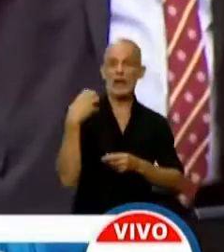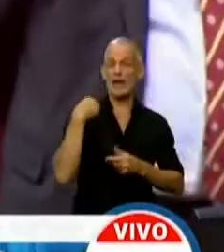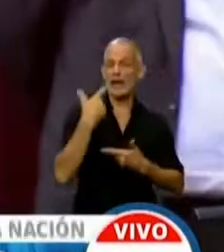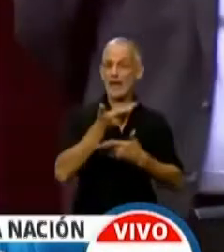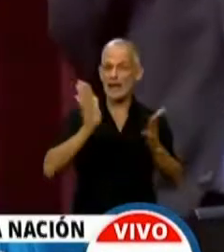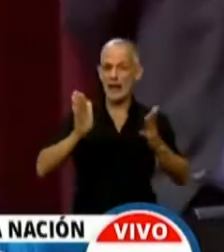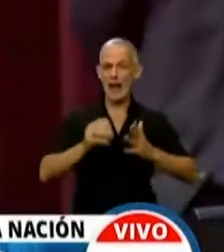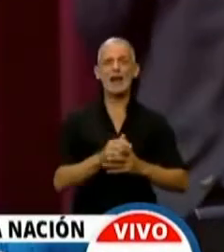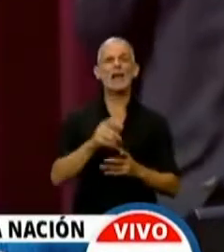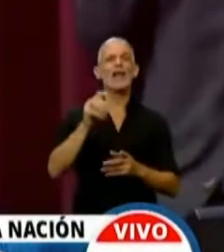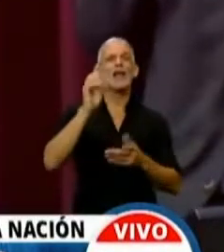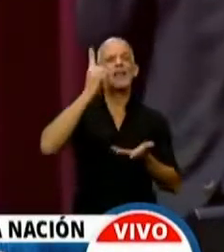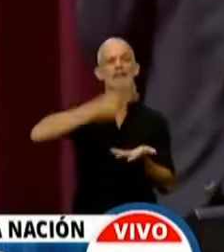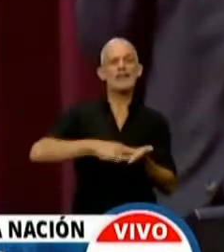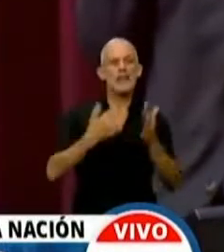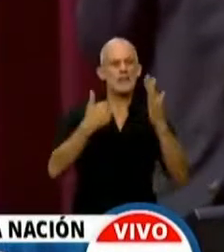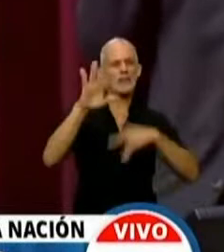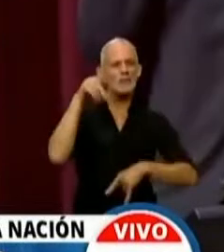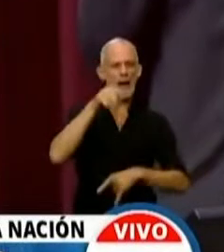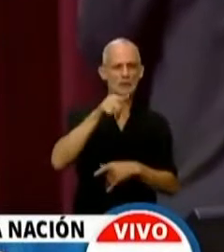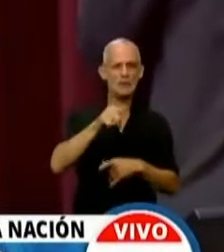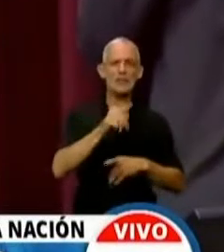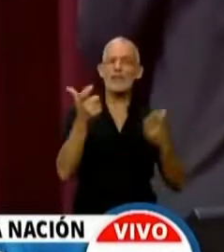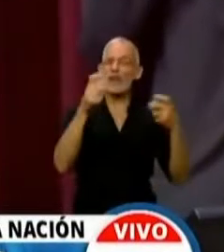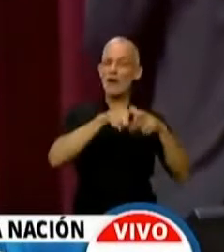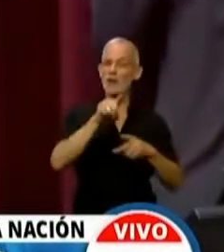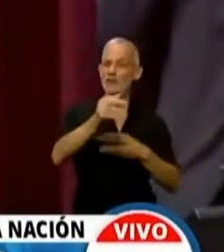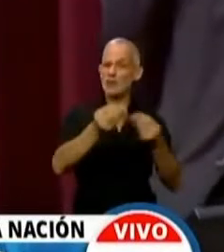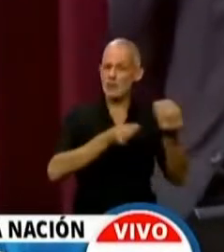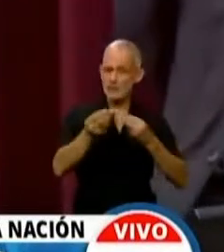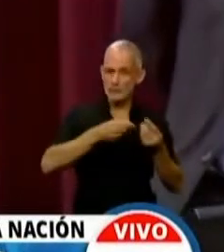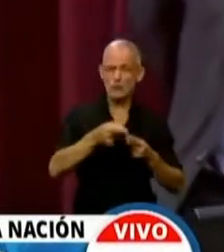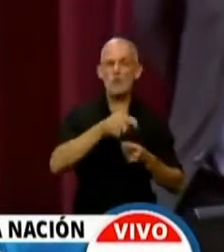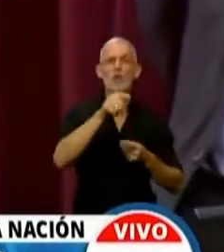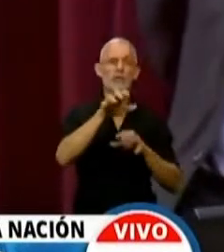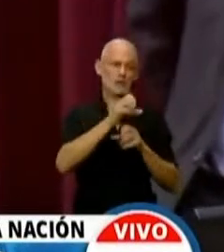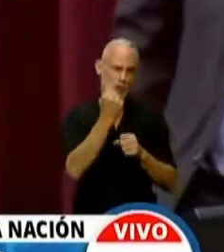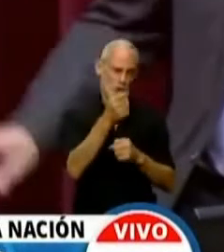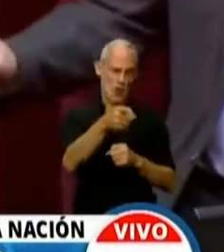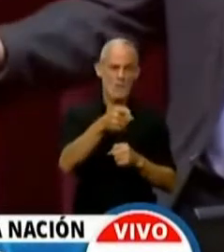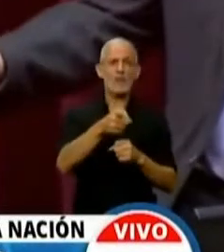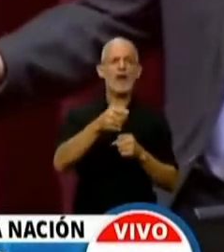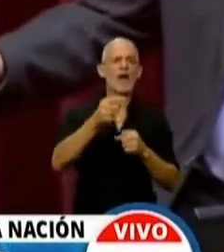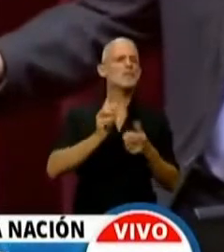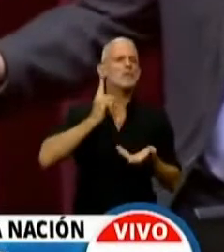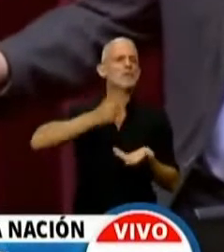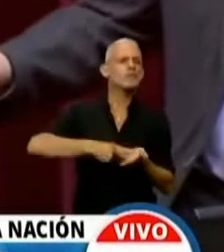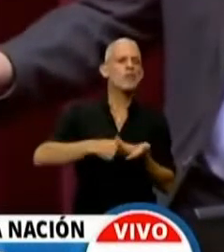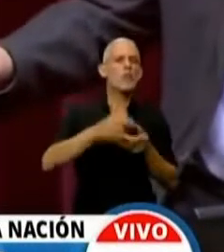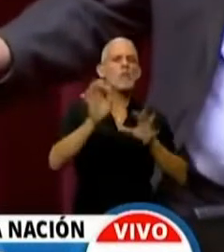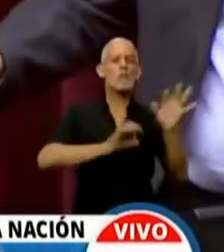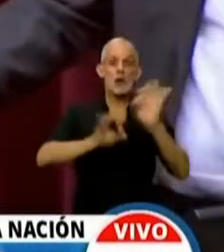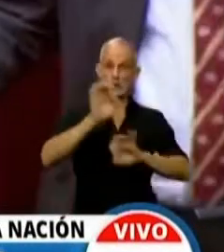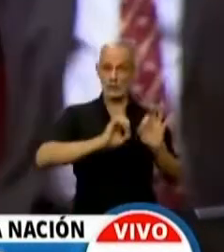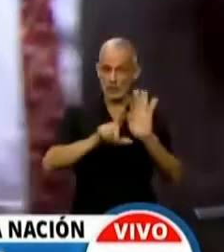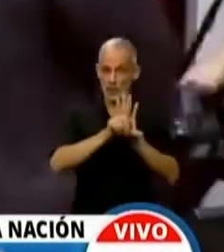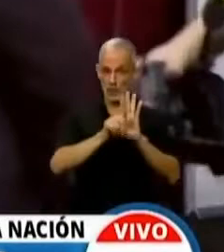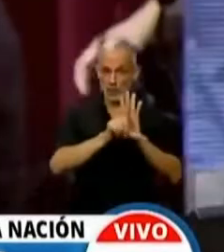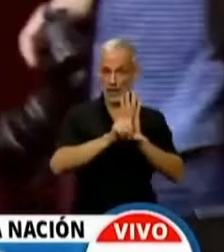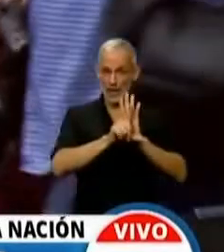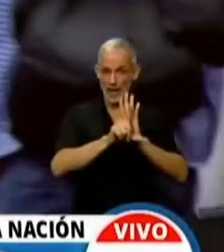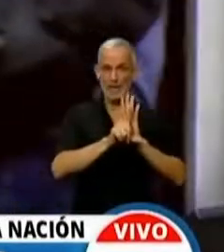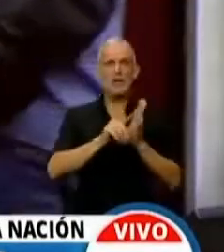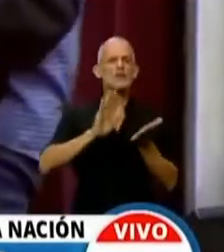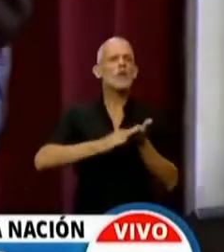De manera que va a ser, yo te diría, además por la paridad, y esto también lo mostró la votación de hoy, que va a ser,